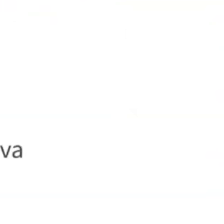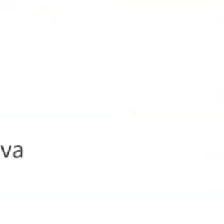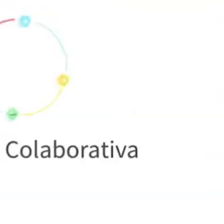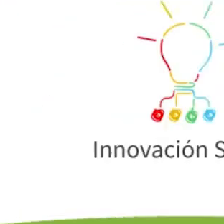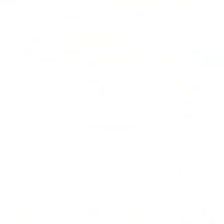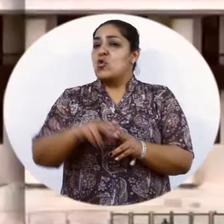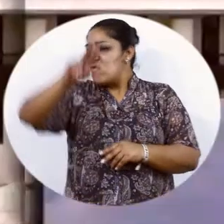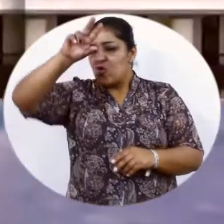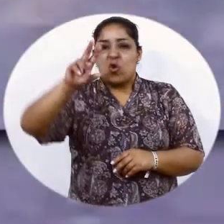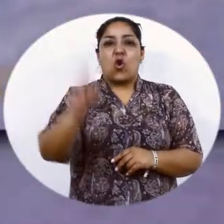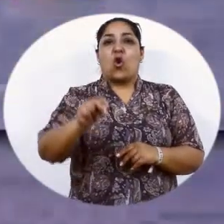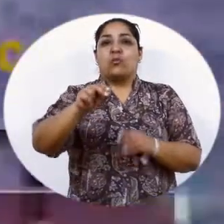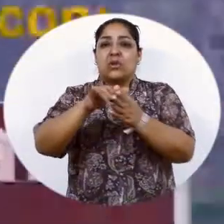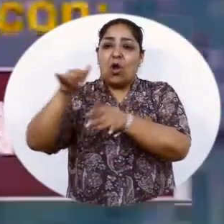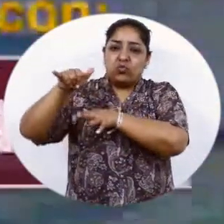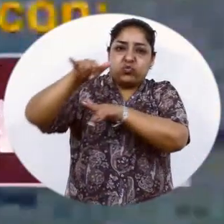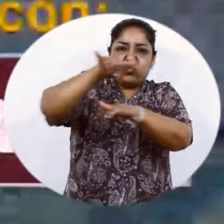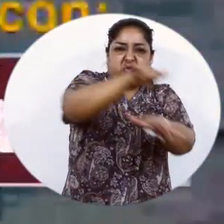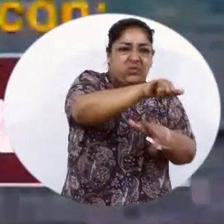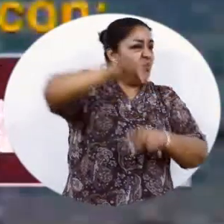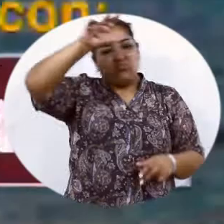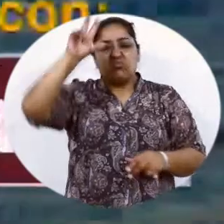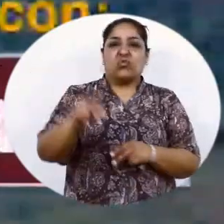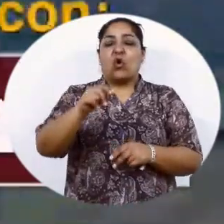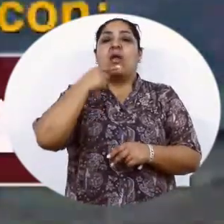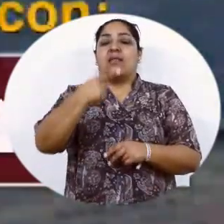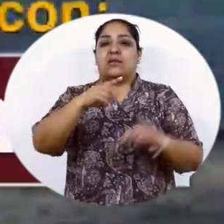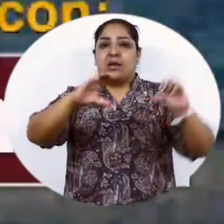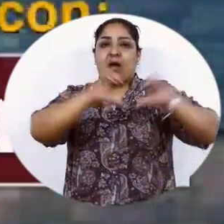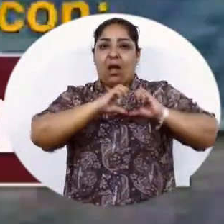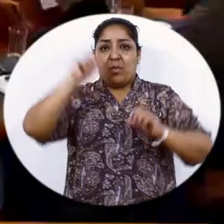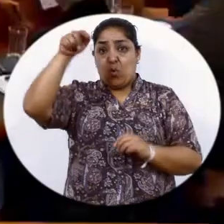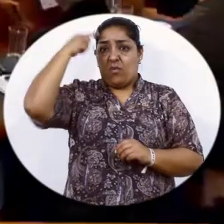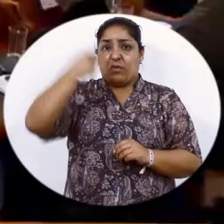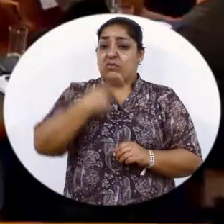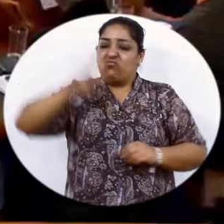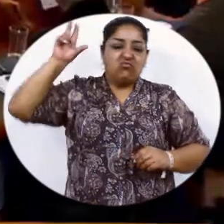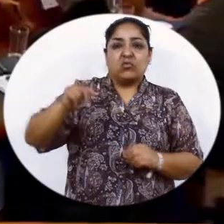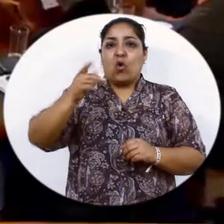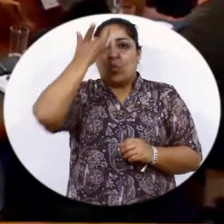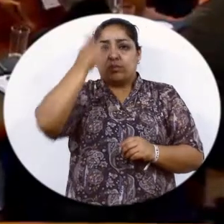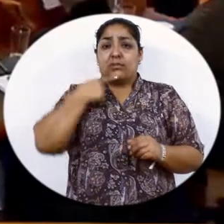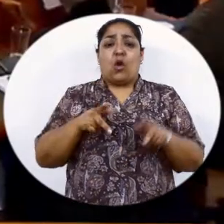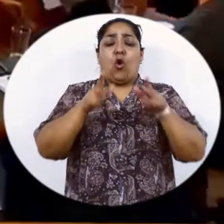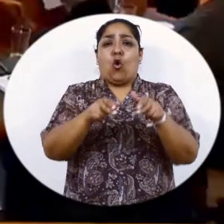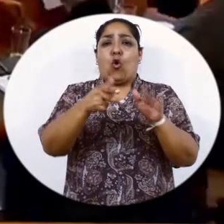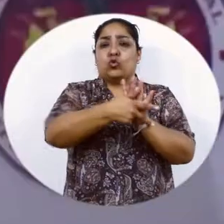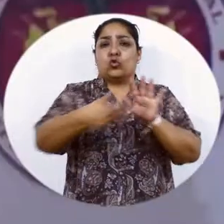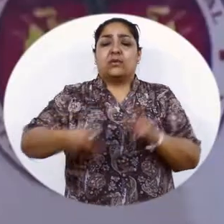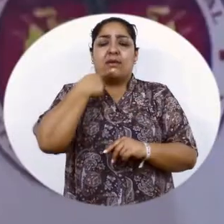un no rotundo al uso de glifosato para combatir los cultivos de uso ilícito en el departamento de nariño hizo ante la corte